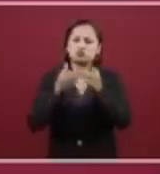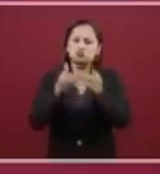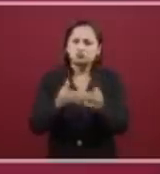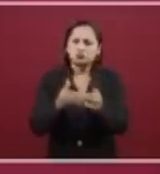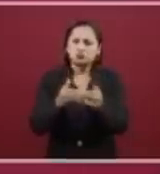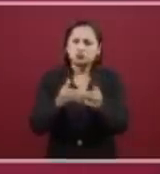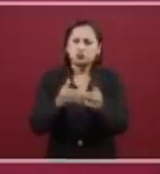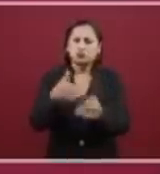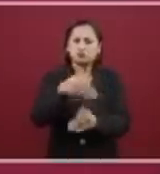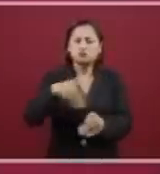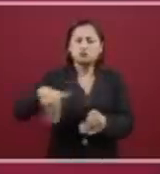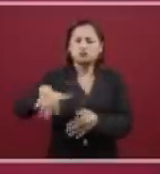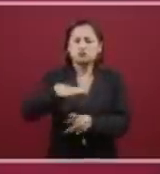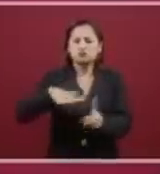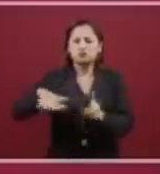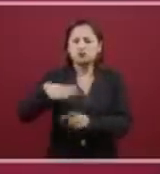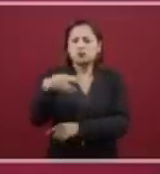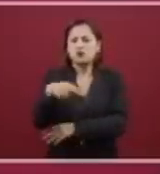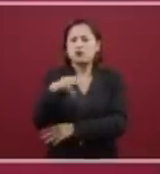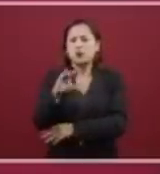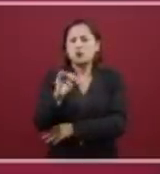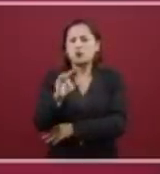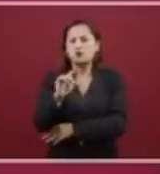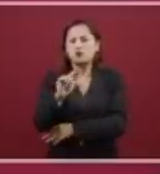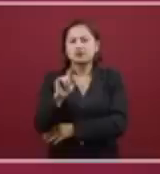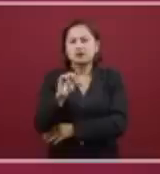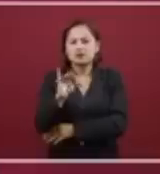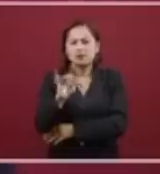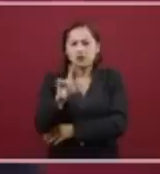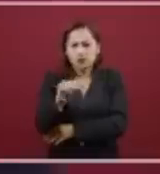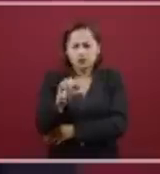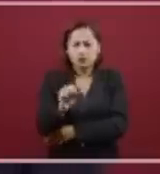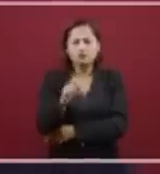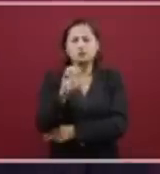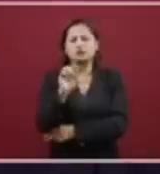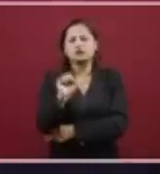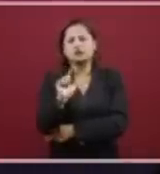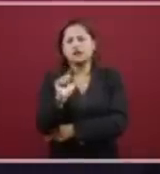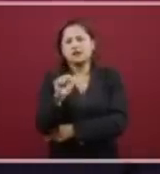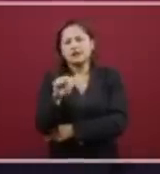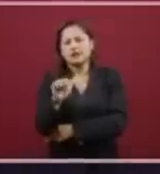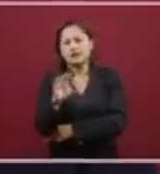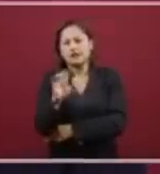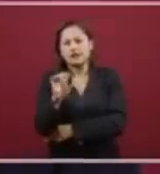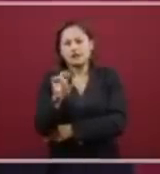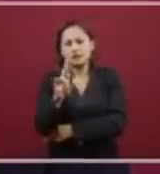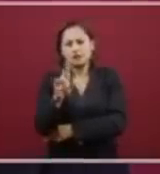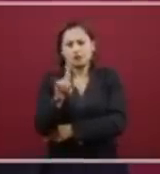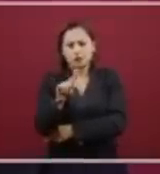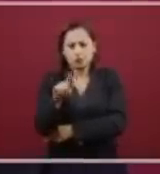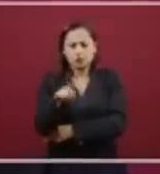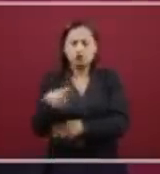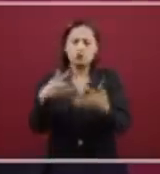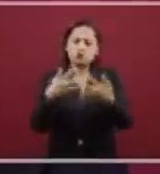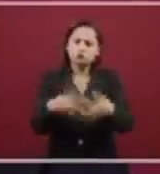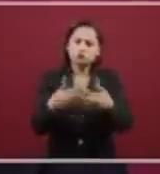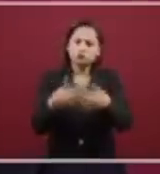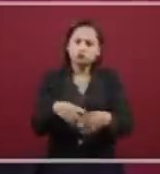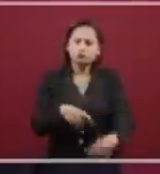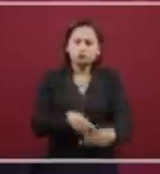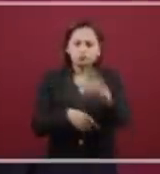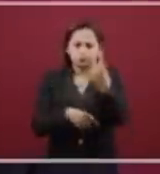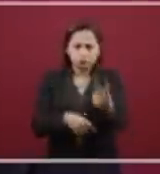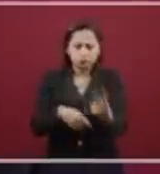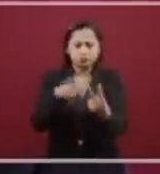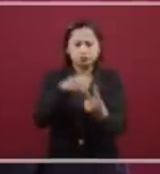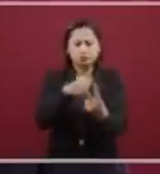plata cual cause de salina cruz las dos refinerías la de minatitlán la de salina